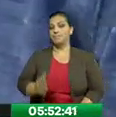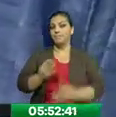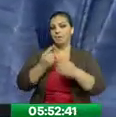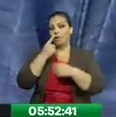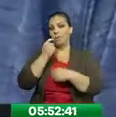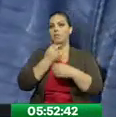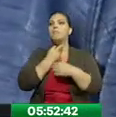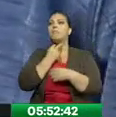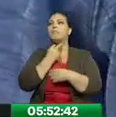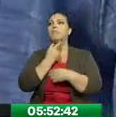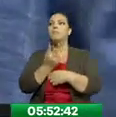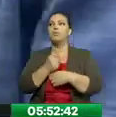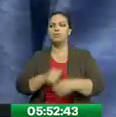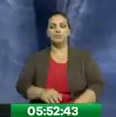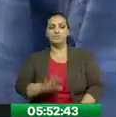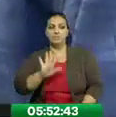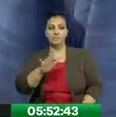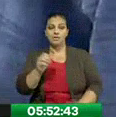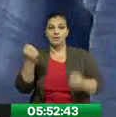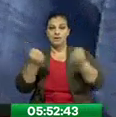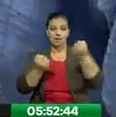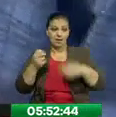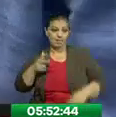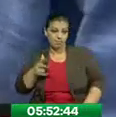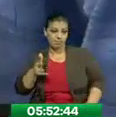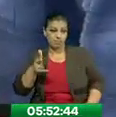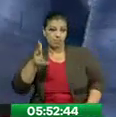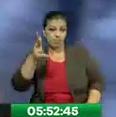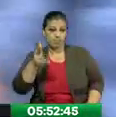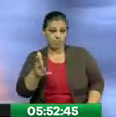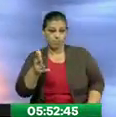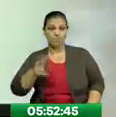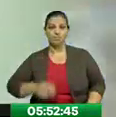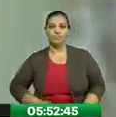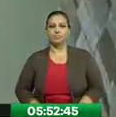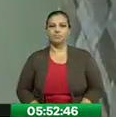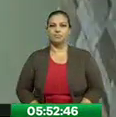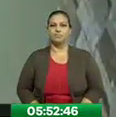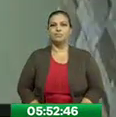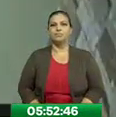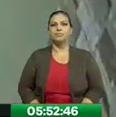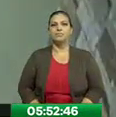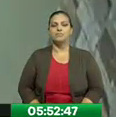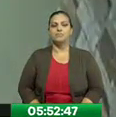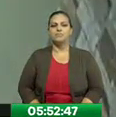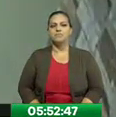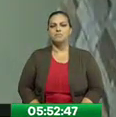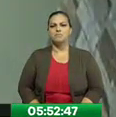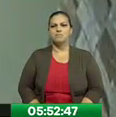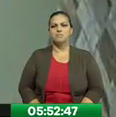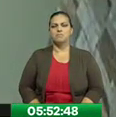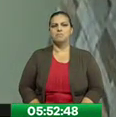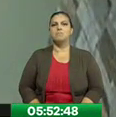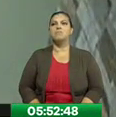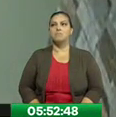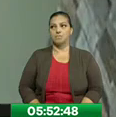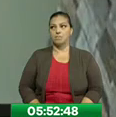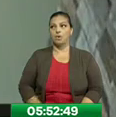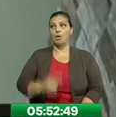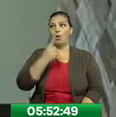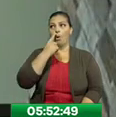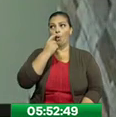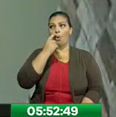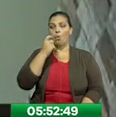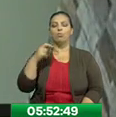muevas, ahí tal y cual, y de ahora, al revés, este celular, y salieron corriendo. En este video, un ciudadano ingresa a esta